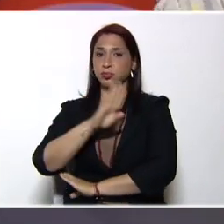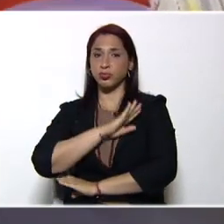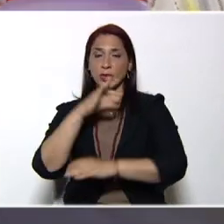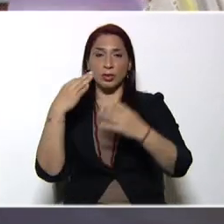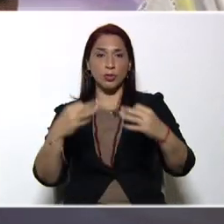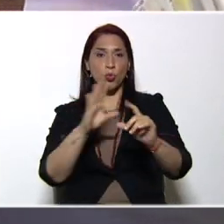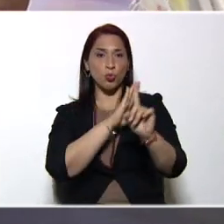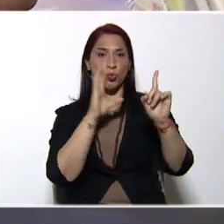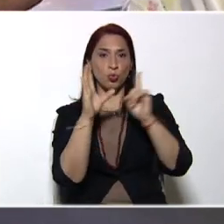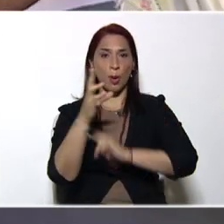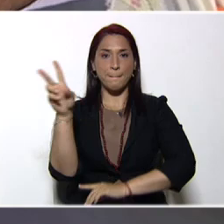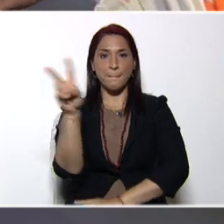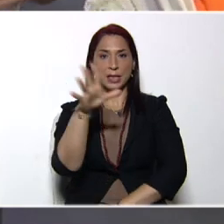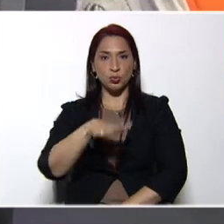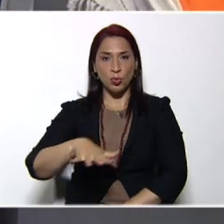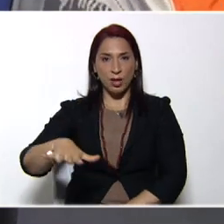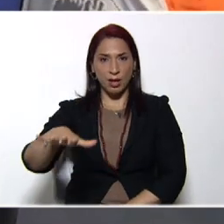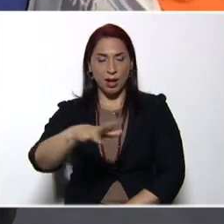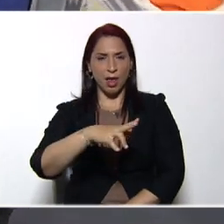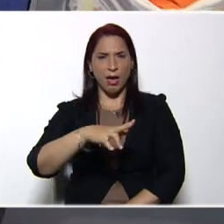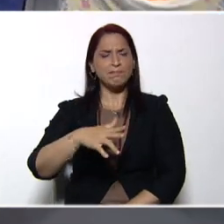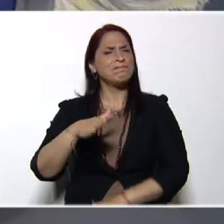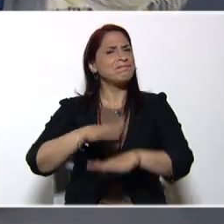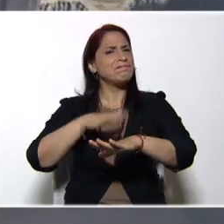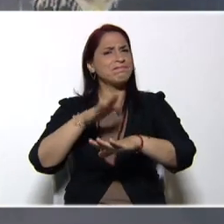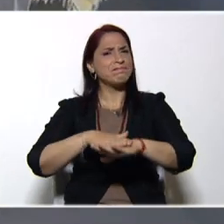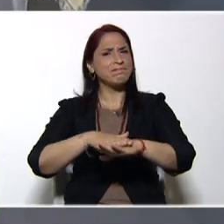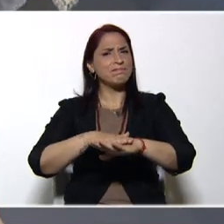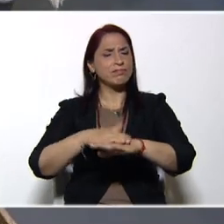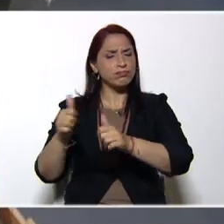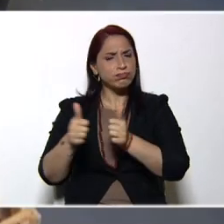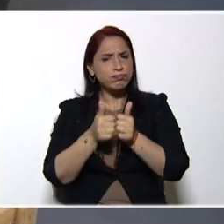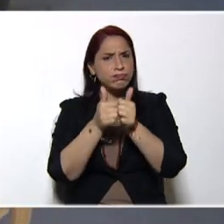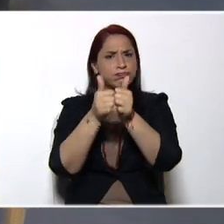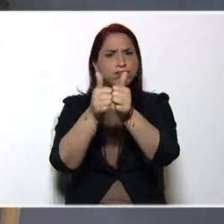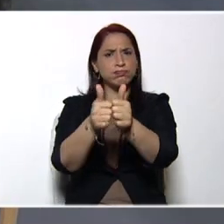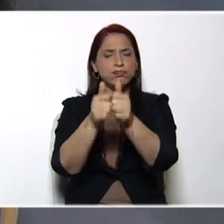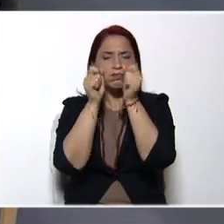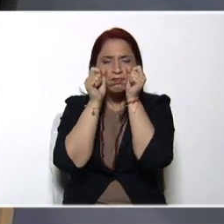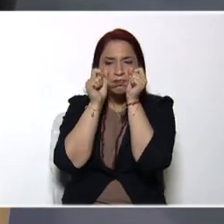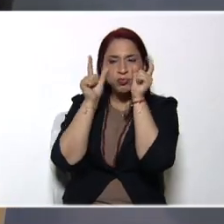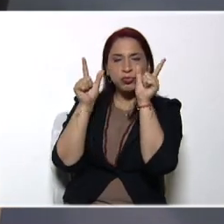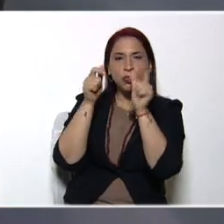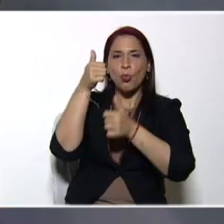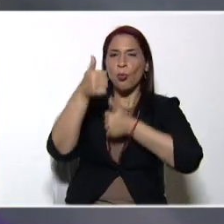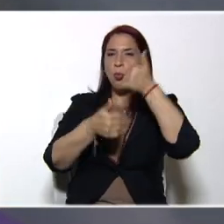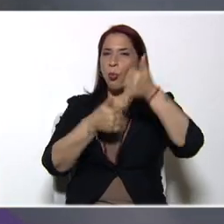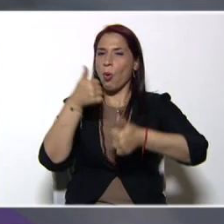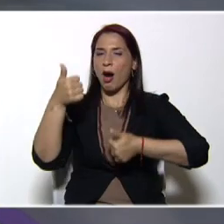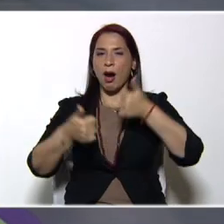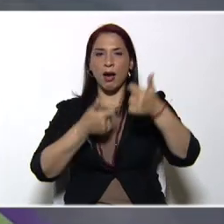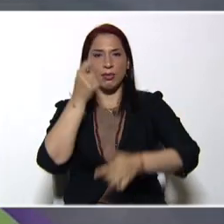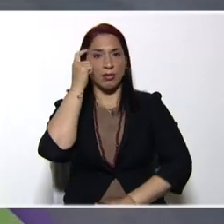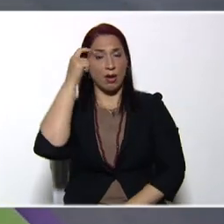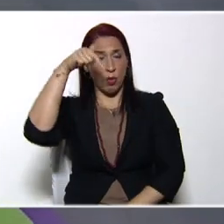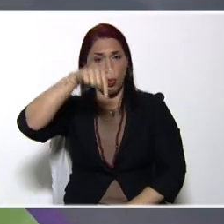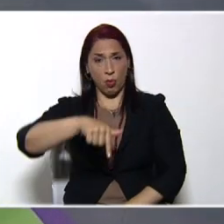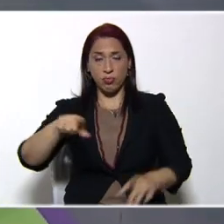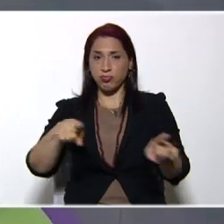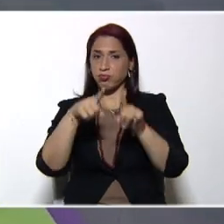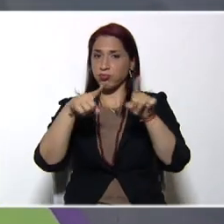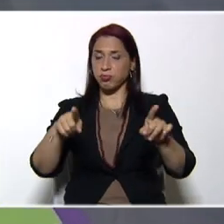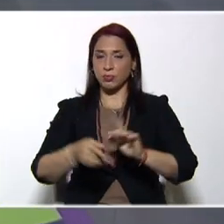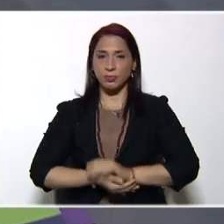y culturales de Venezuela, ¿qué les parece si me acompañan a descubrir qué se celebra, qué se